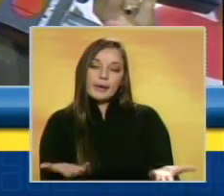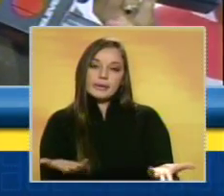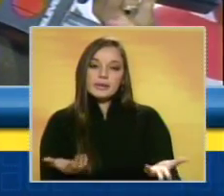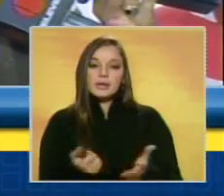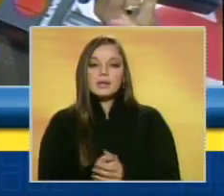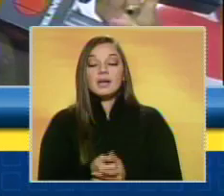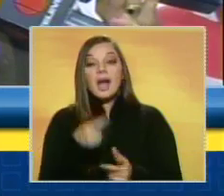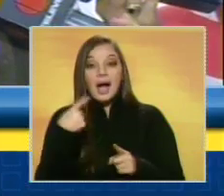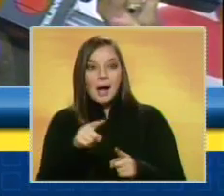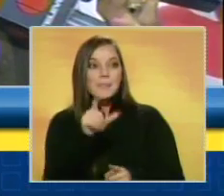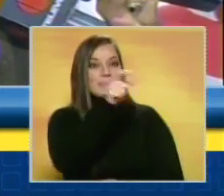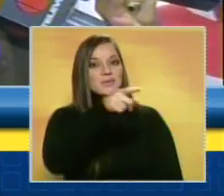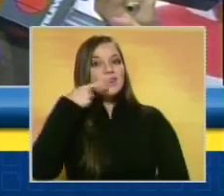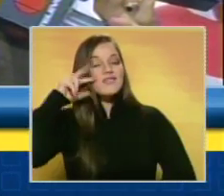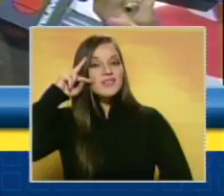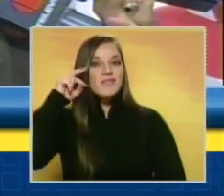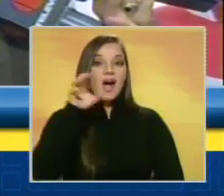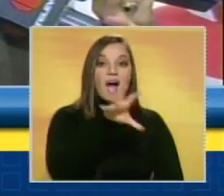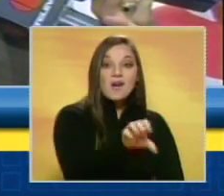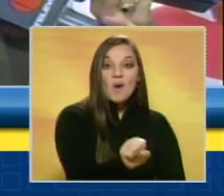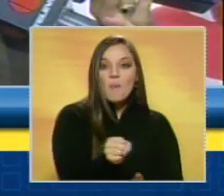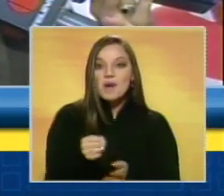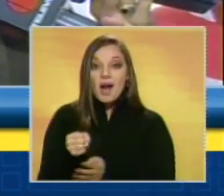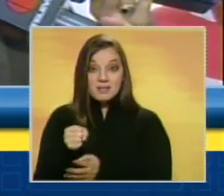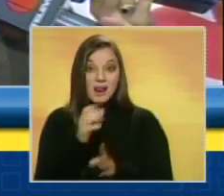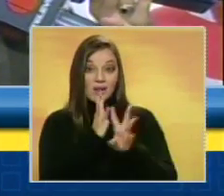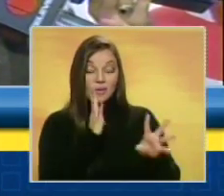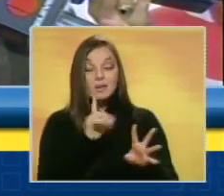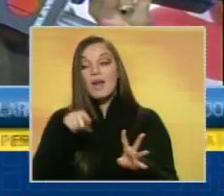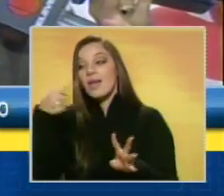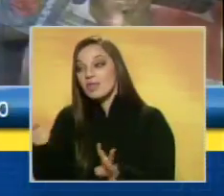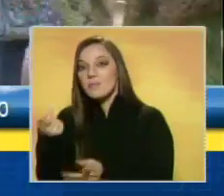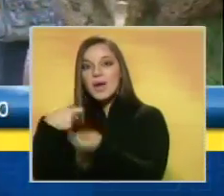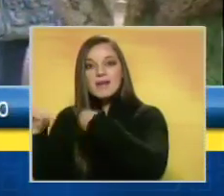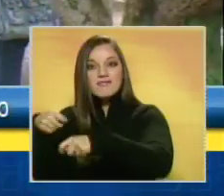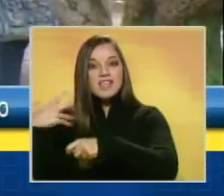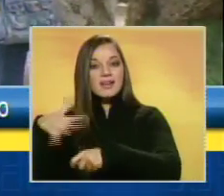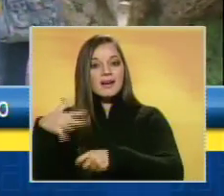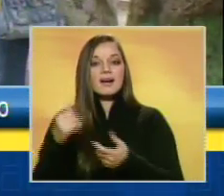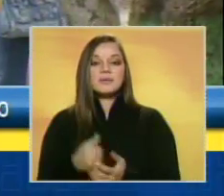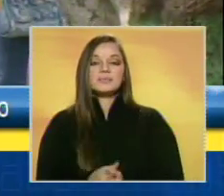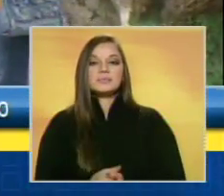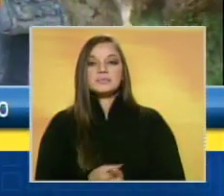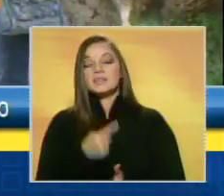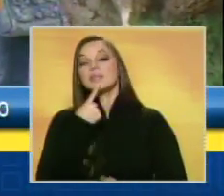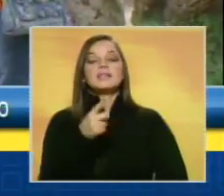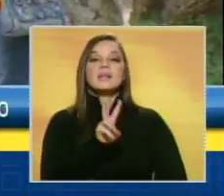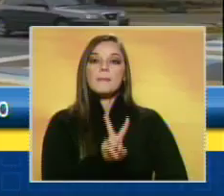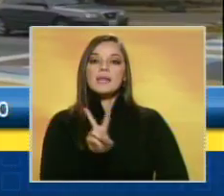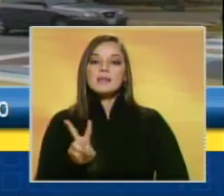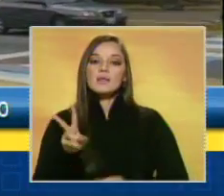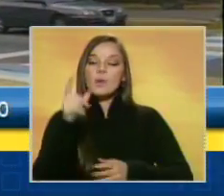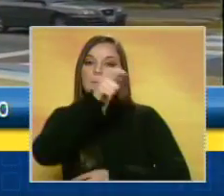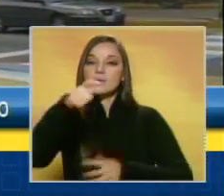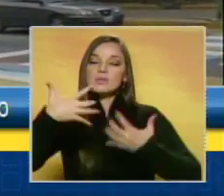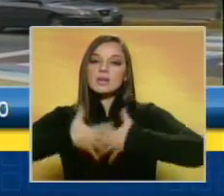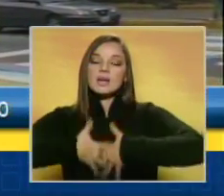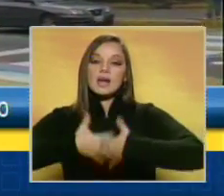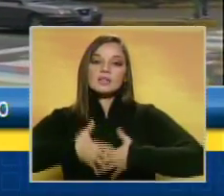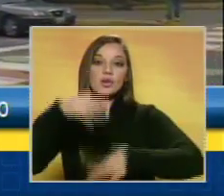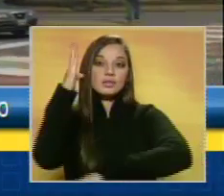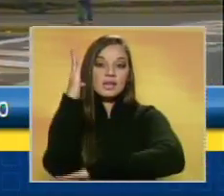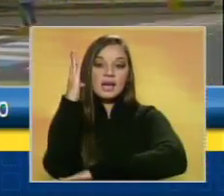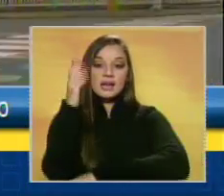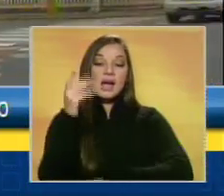los bachaqueros, que son los que están ahorita dominando la economía del país. Informó que 22 empresarios larenses tienen privación